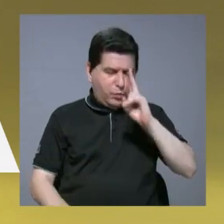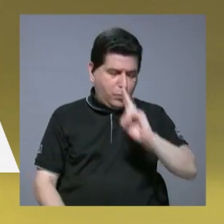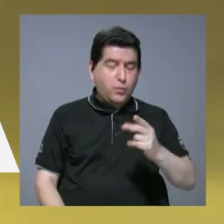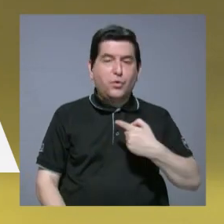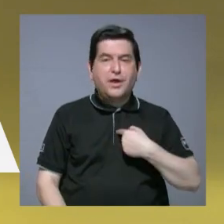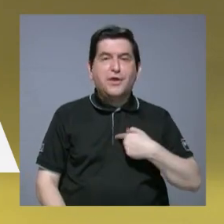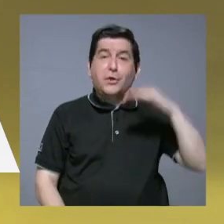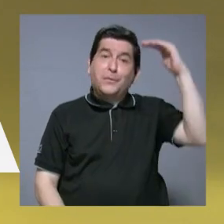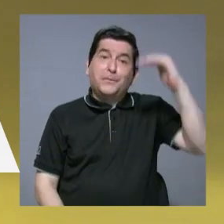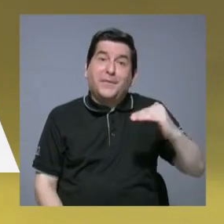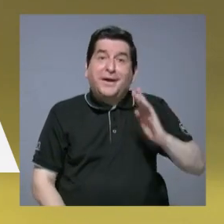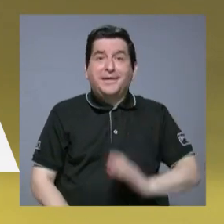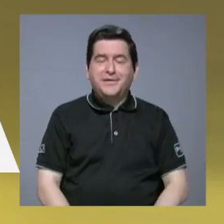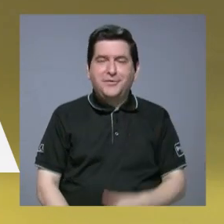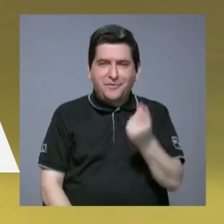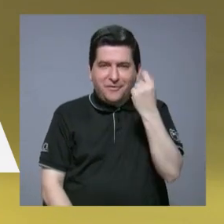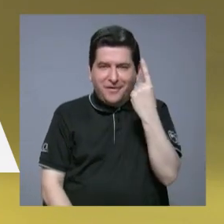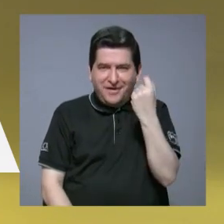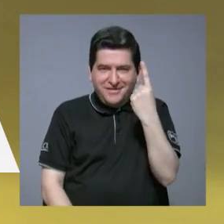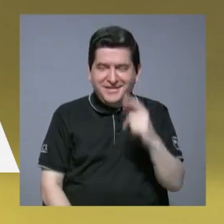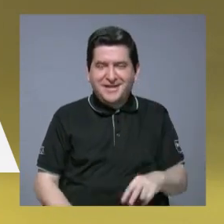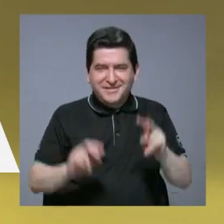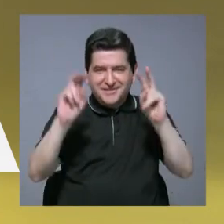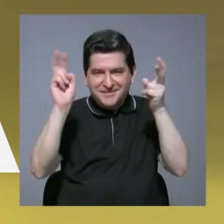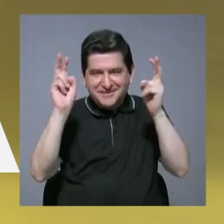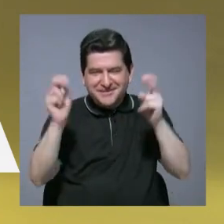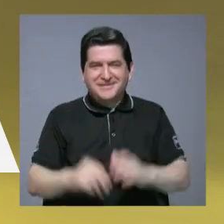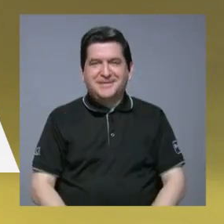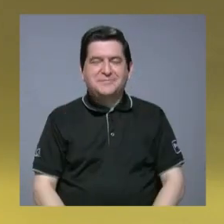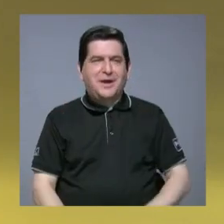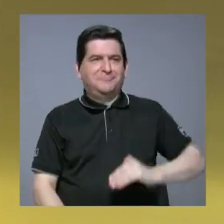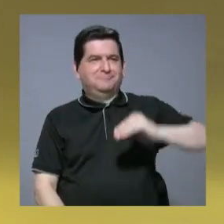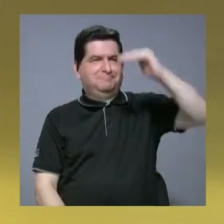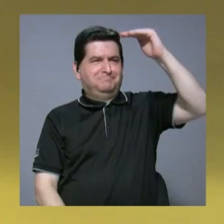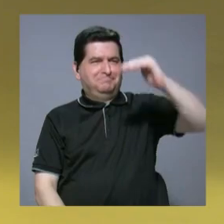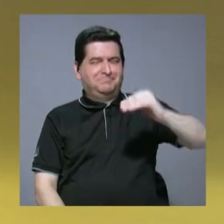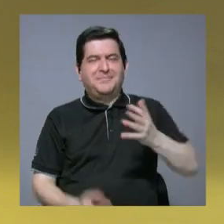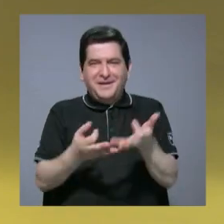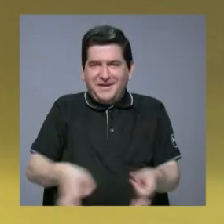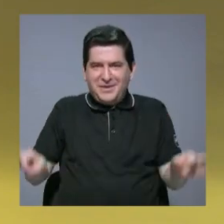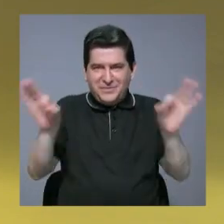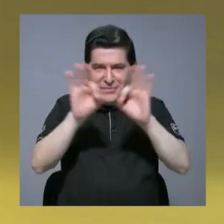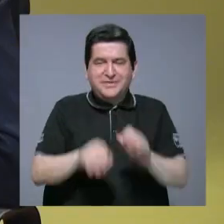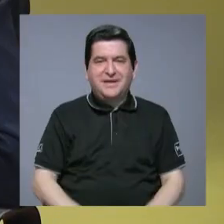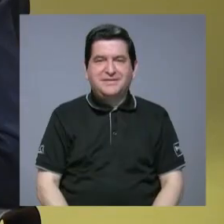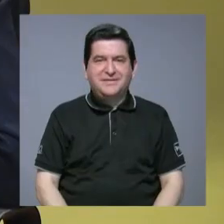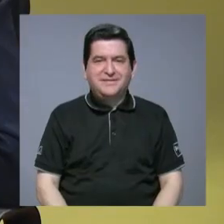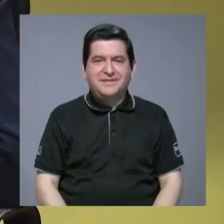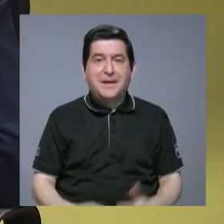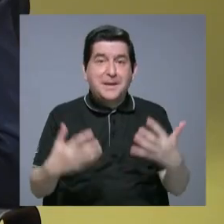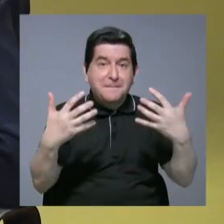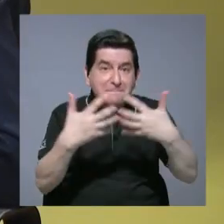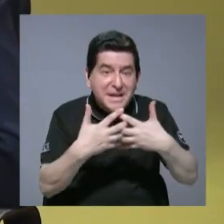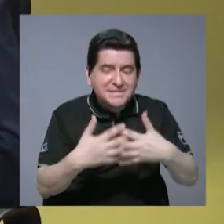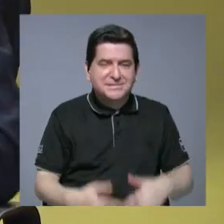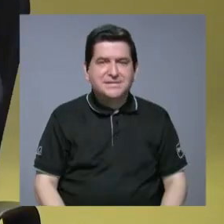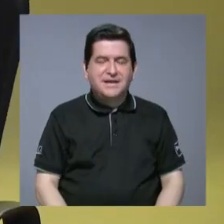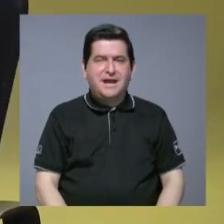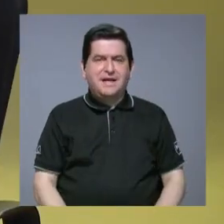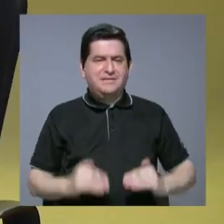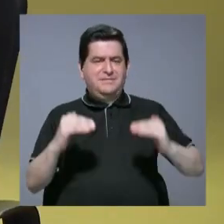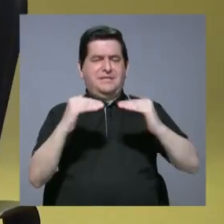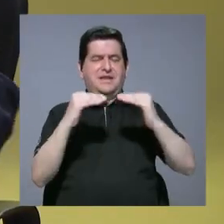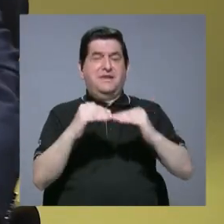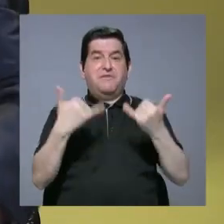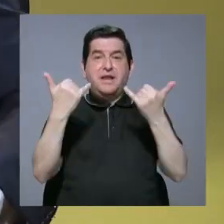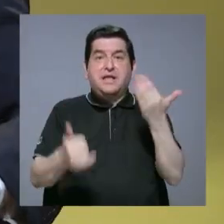chiquitillo, entiendo el tema de estatura de la manera importante. Requiere una mezcla de estatura y de saber que ya el fuego